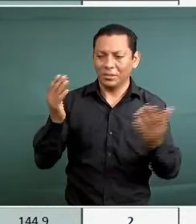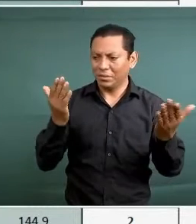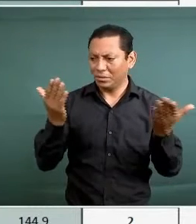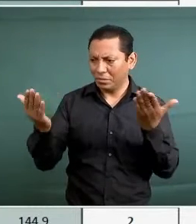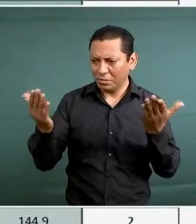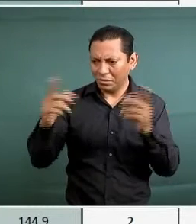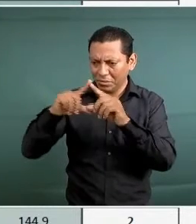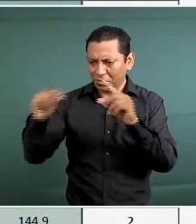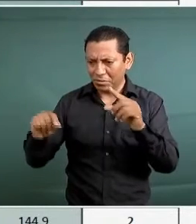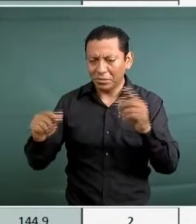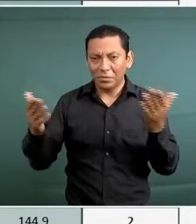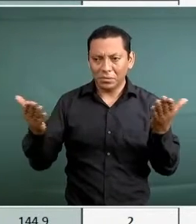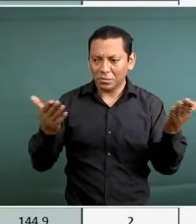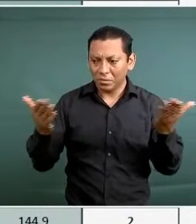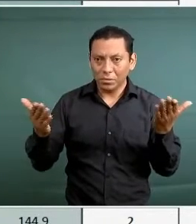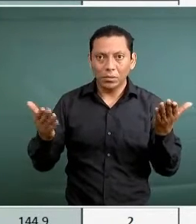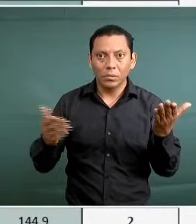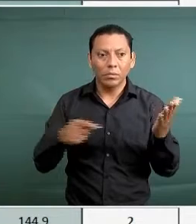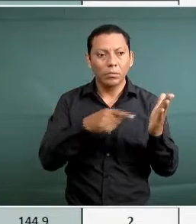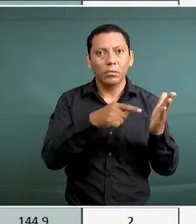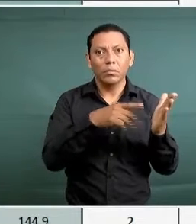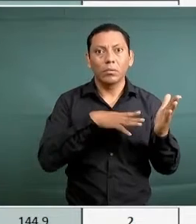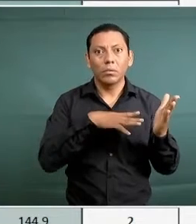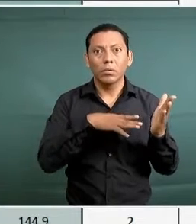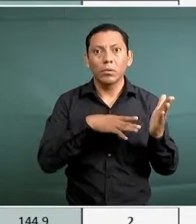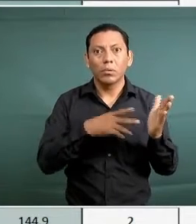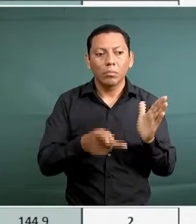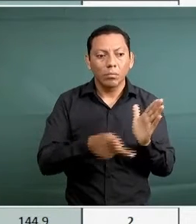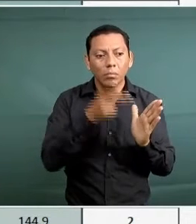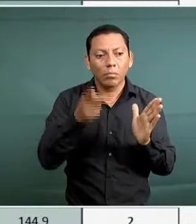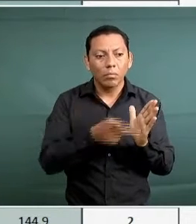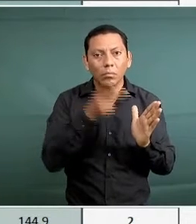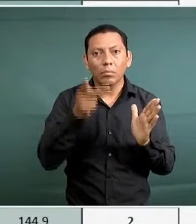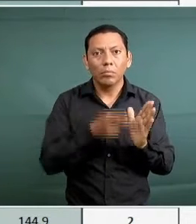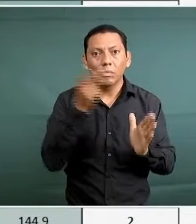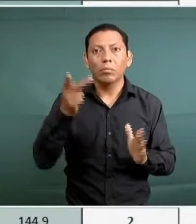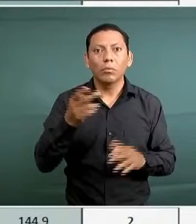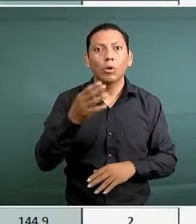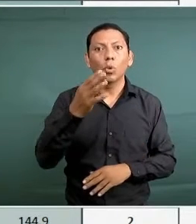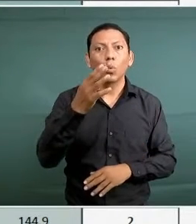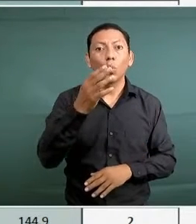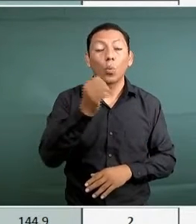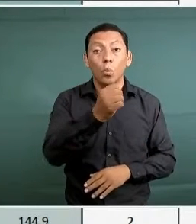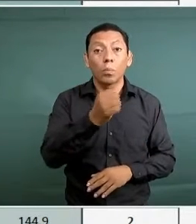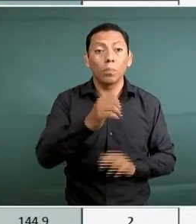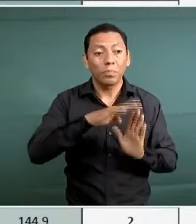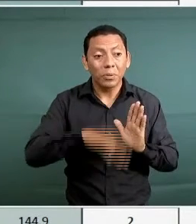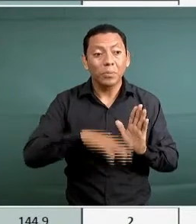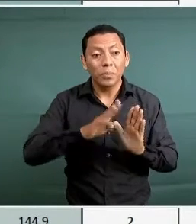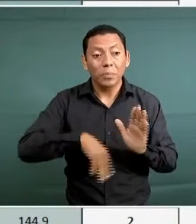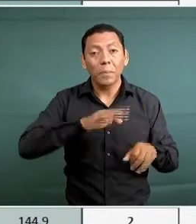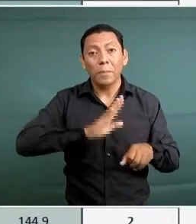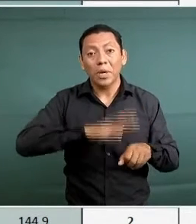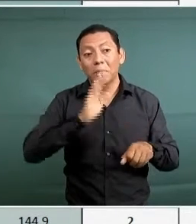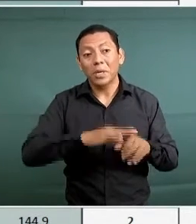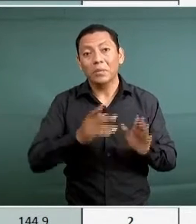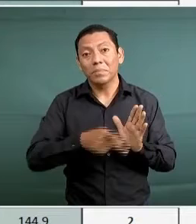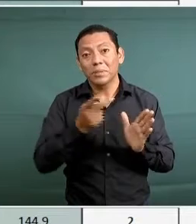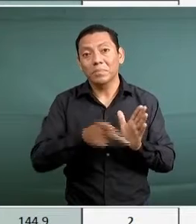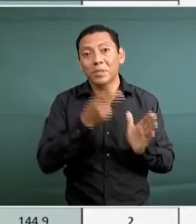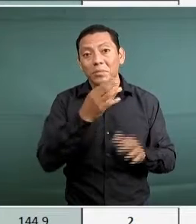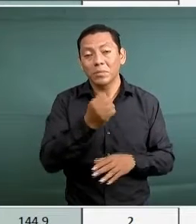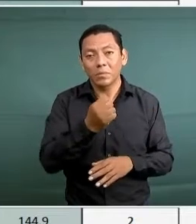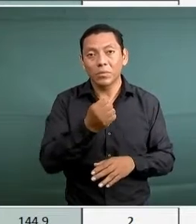tienen nueve veces más fallecidos que nosotros si se toma en cuenta la